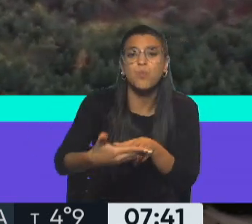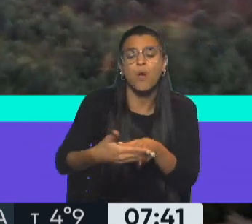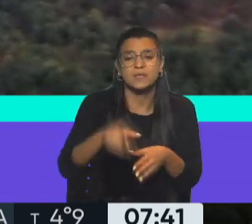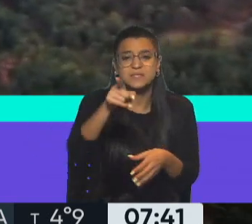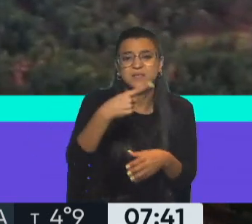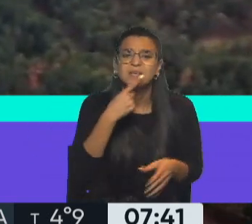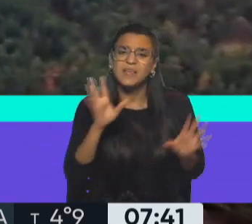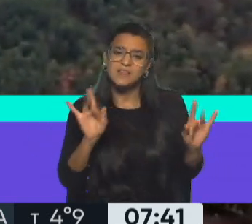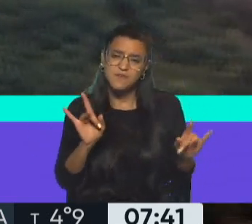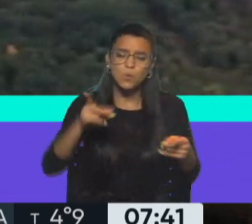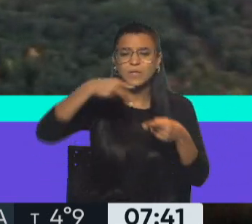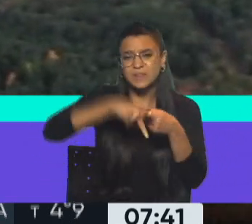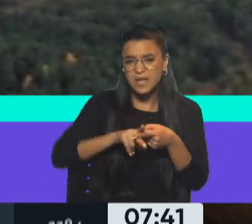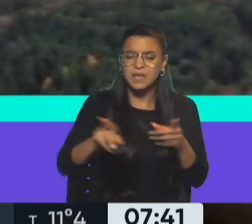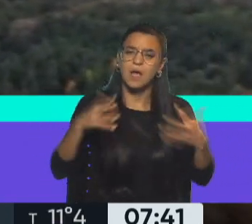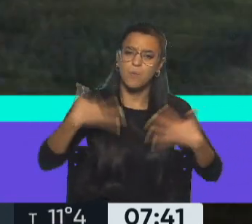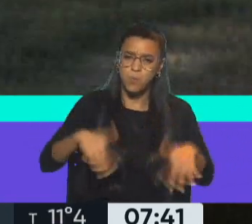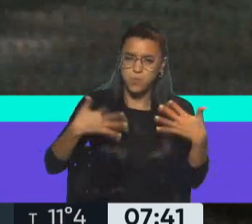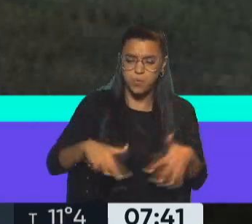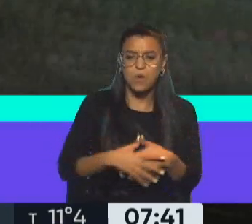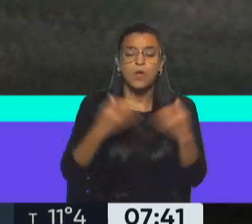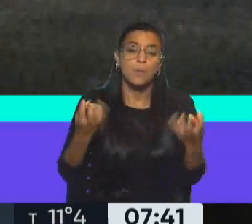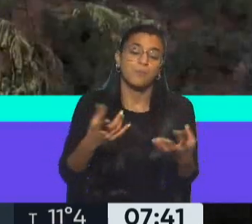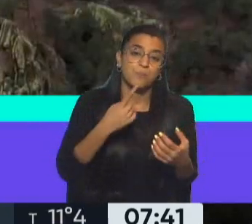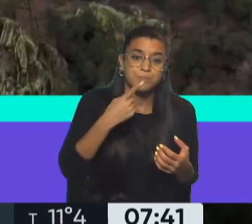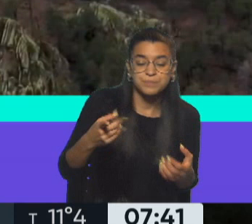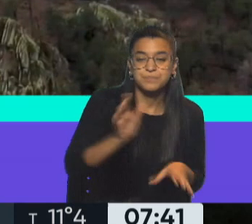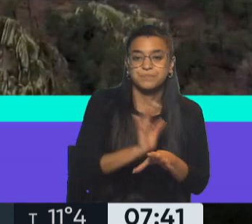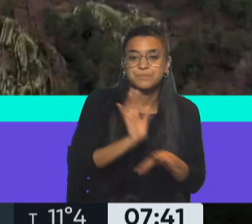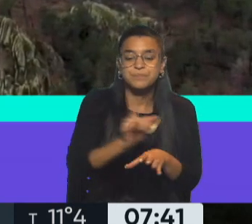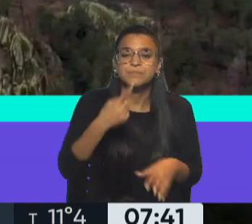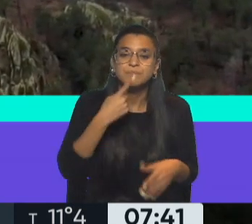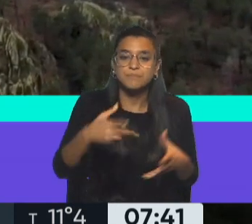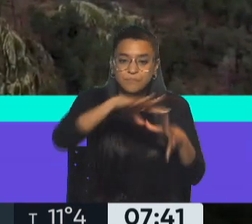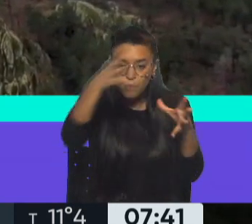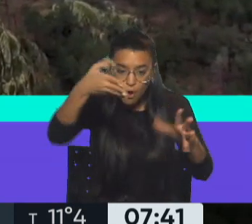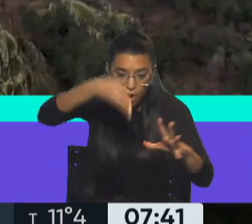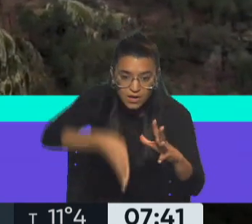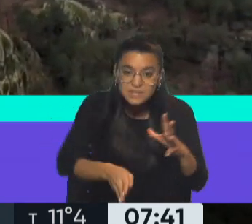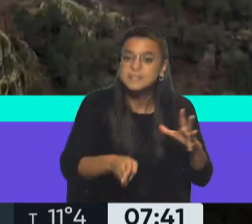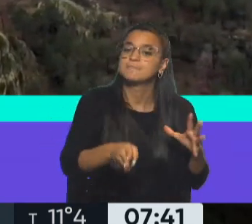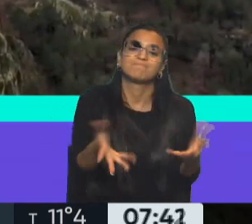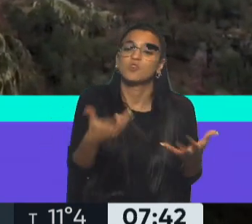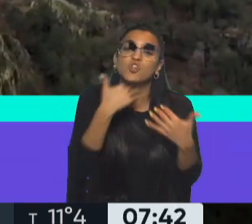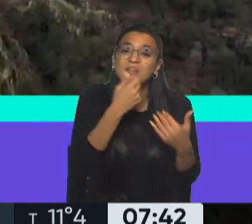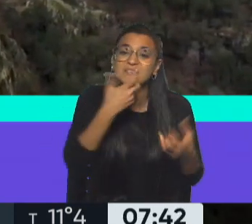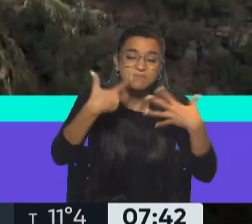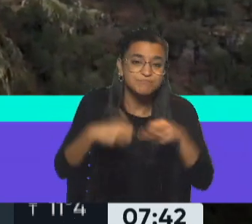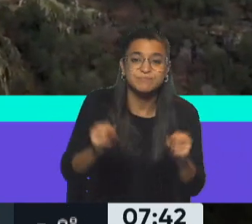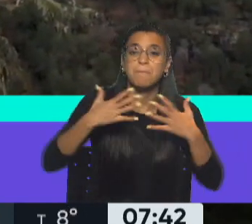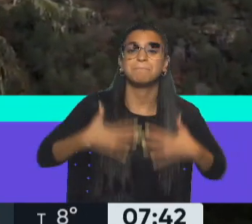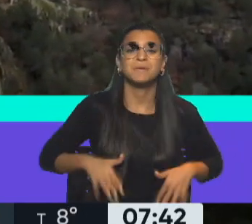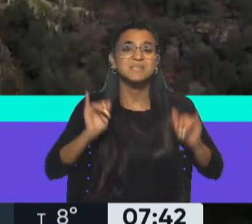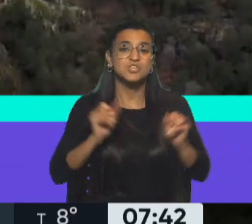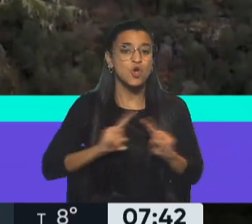las dificultades técnicas son muy grandes, por lo que entrar en las criptas no garantiza necesariamente que se encuentren las personas que se